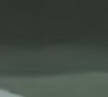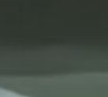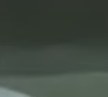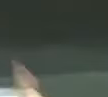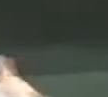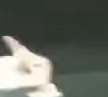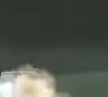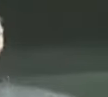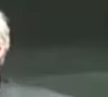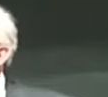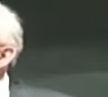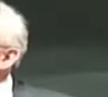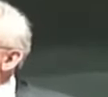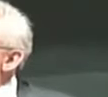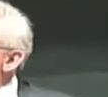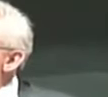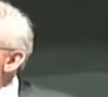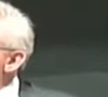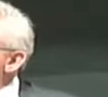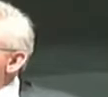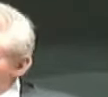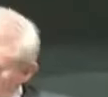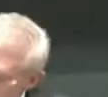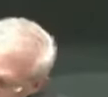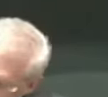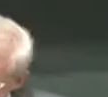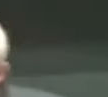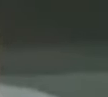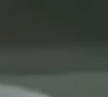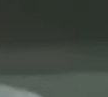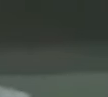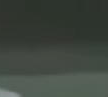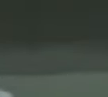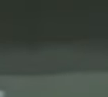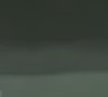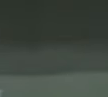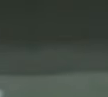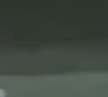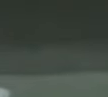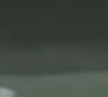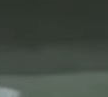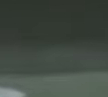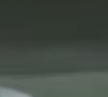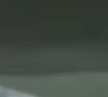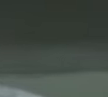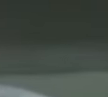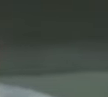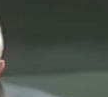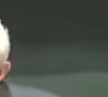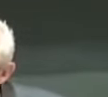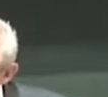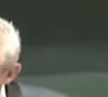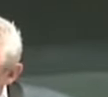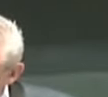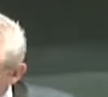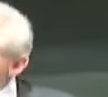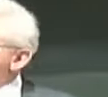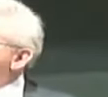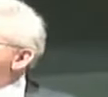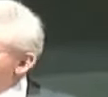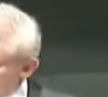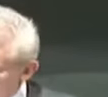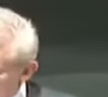Aun cuando el mundo no quiera escucharla, aun cuando el mundo no quiera oírla y no sea agradable,